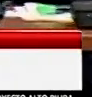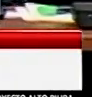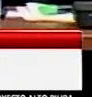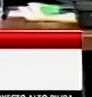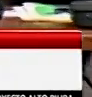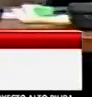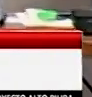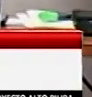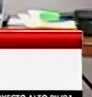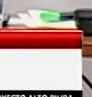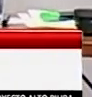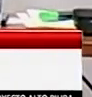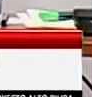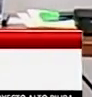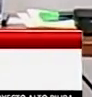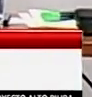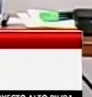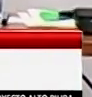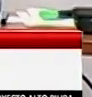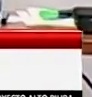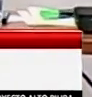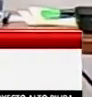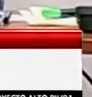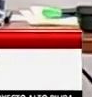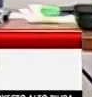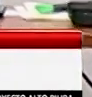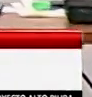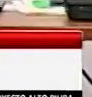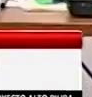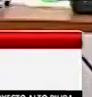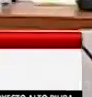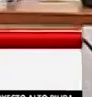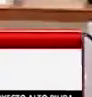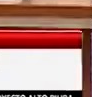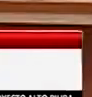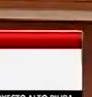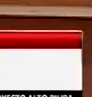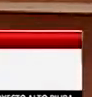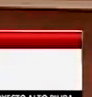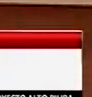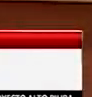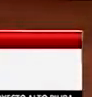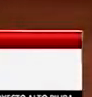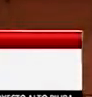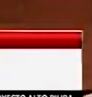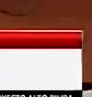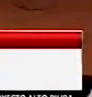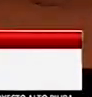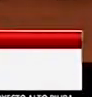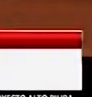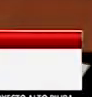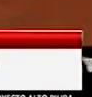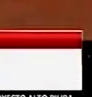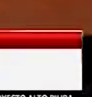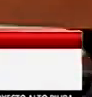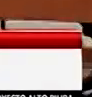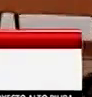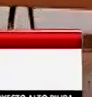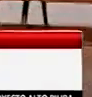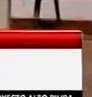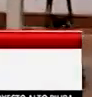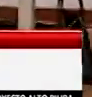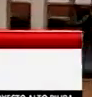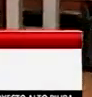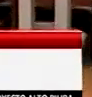Gracias, presidente. Muy buenas tardes. Por intermedio suyo, saludar a la ministra y a